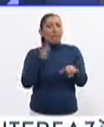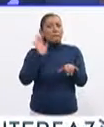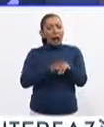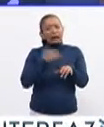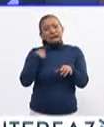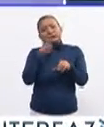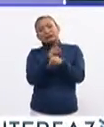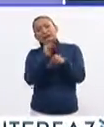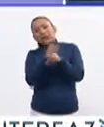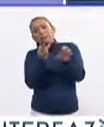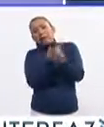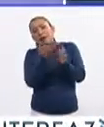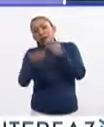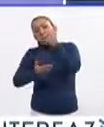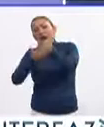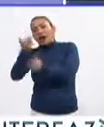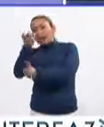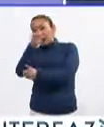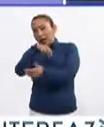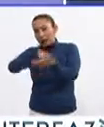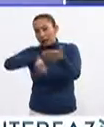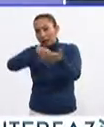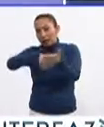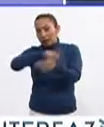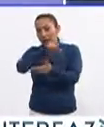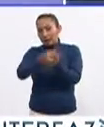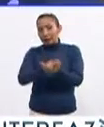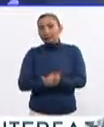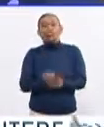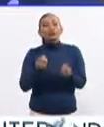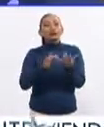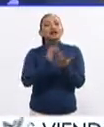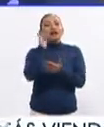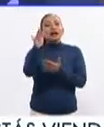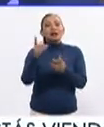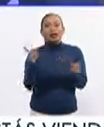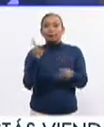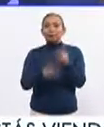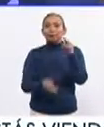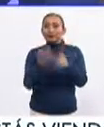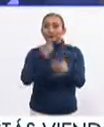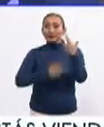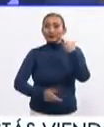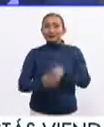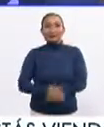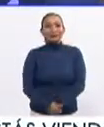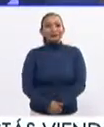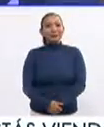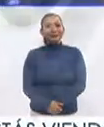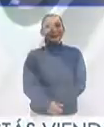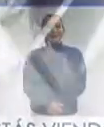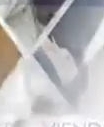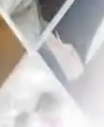dándole seguimiento al curso que lleve esta reforma. Gracias, muchísimas gracias. Vamos a hacer una breve pausa, regresamos.